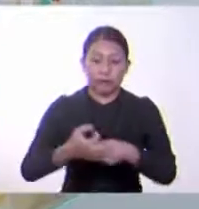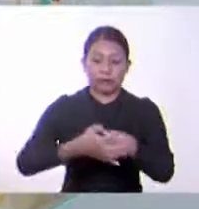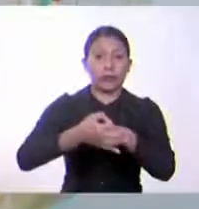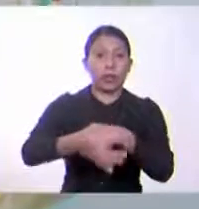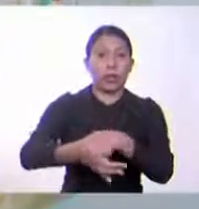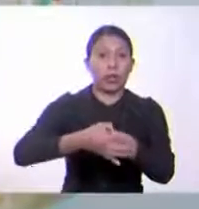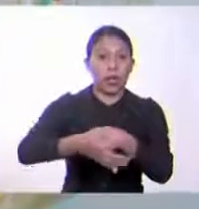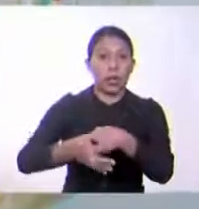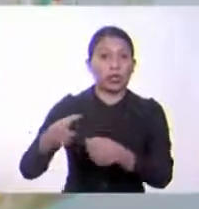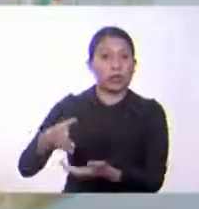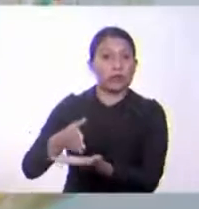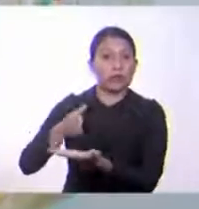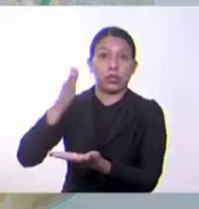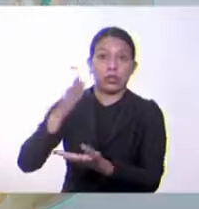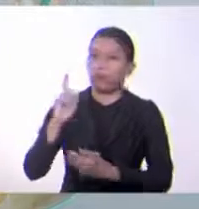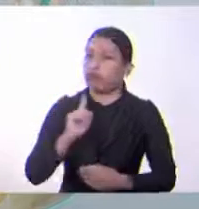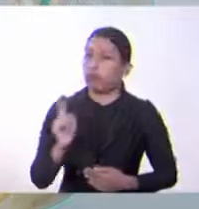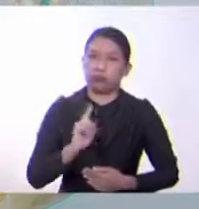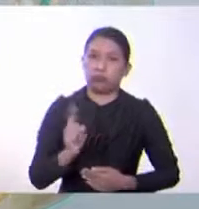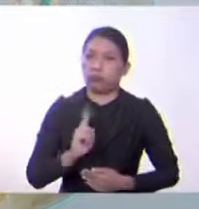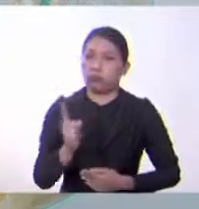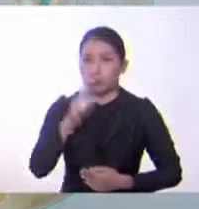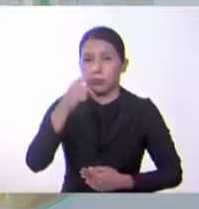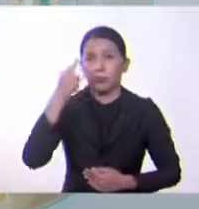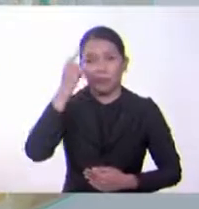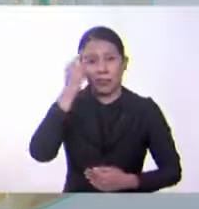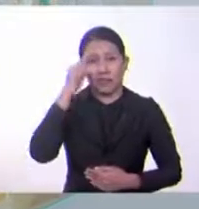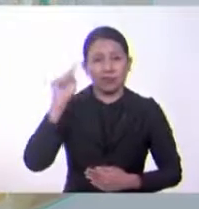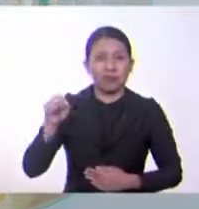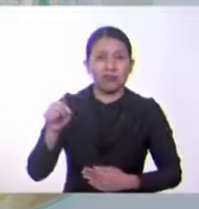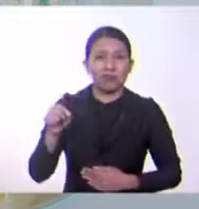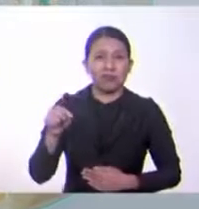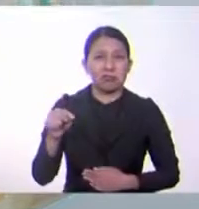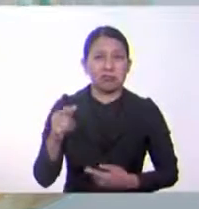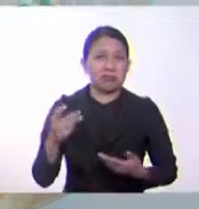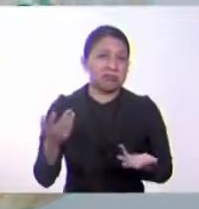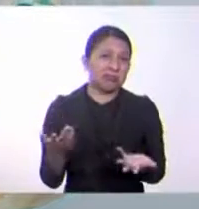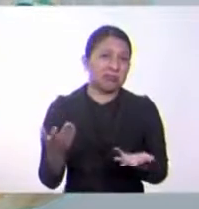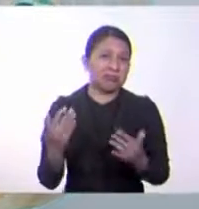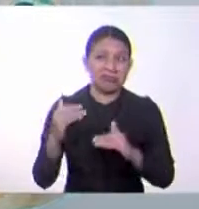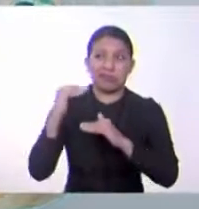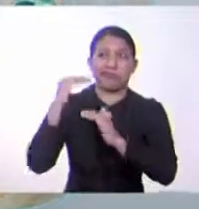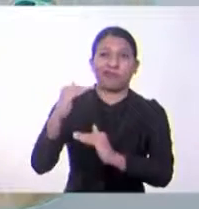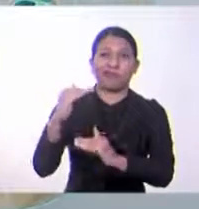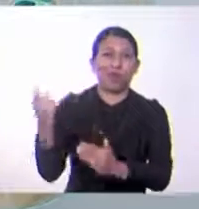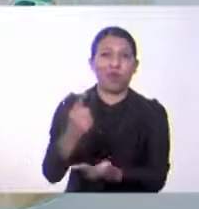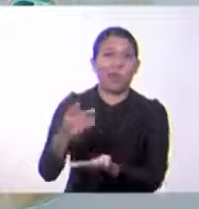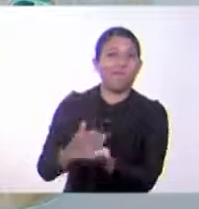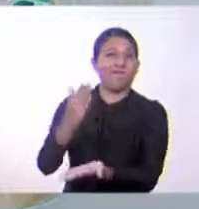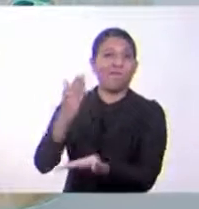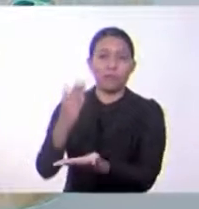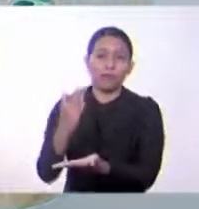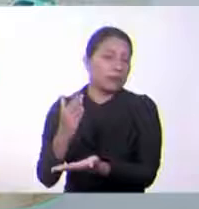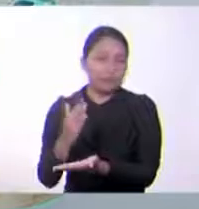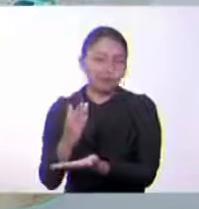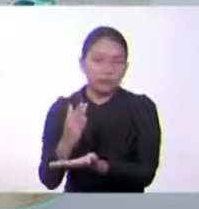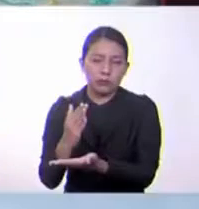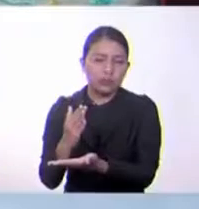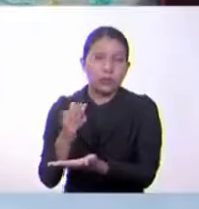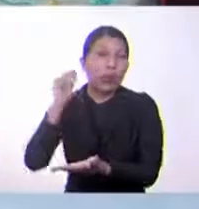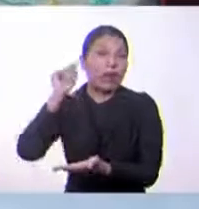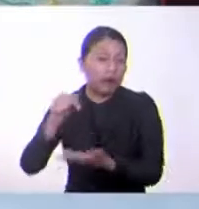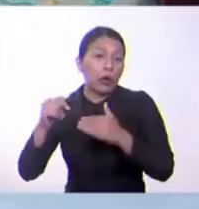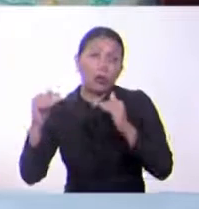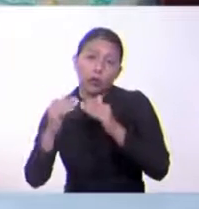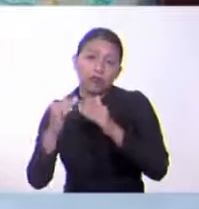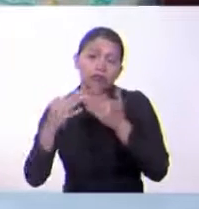en realidad no es que esté simplemente delimitada en los animales. La verdad es que también la